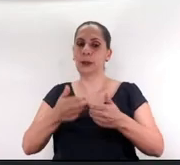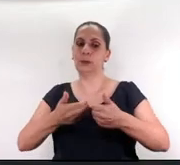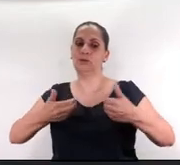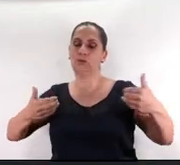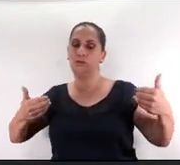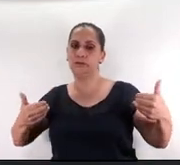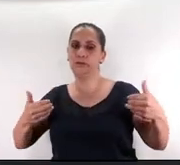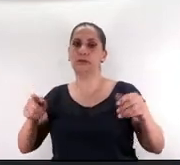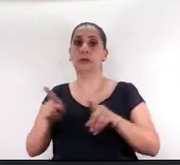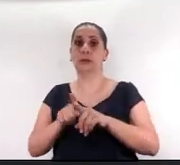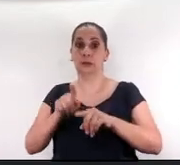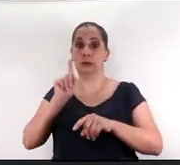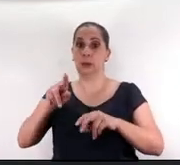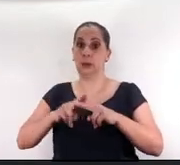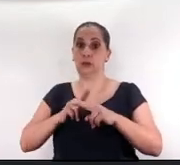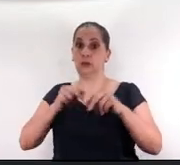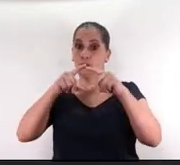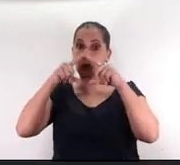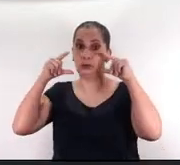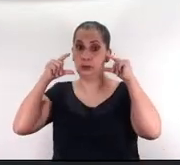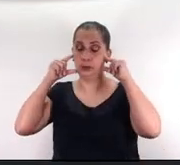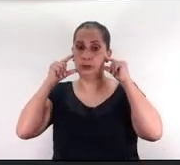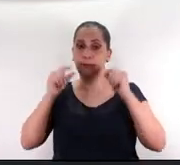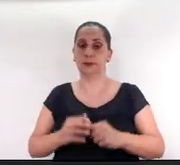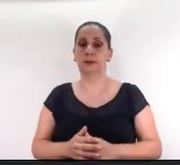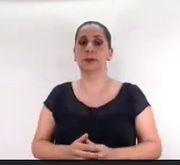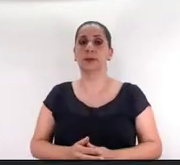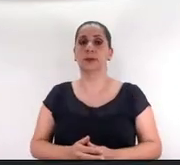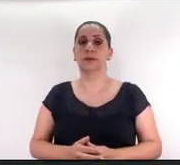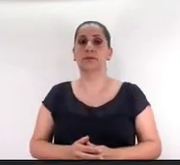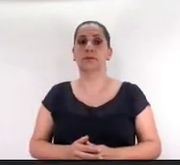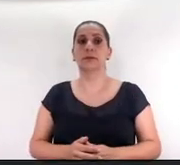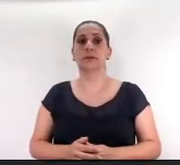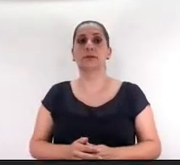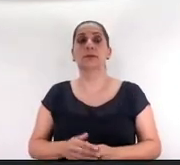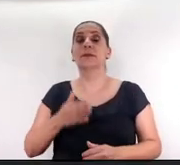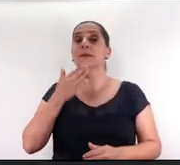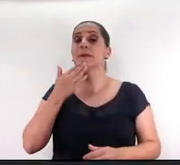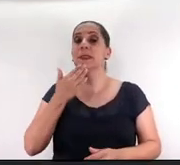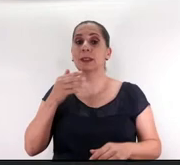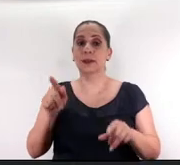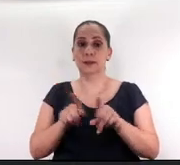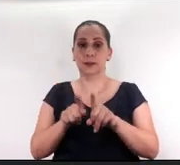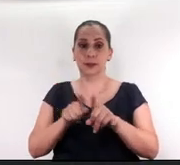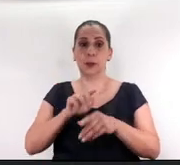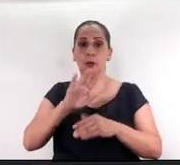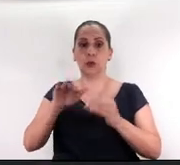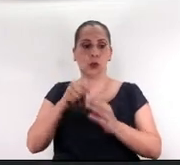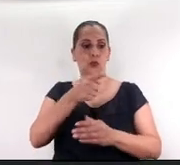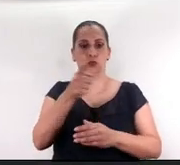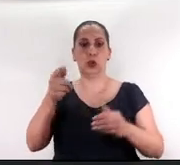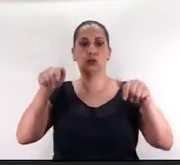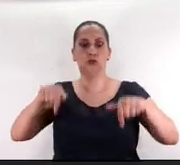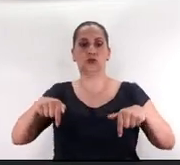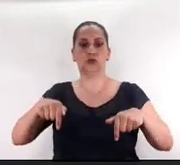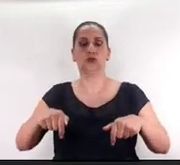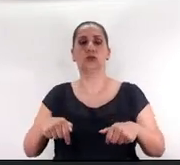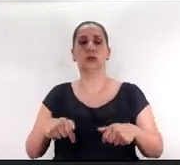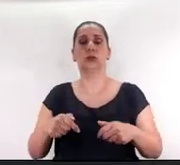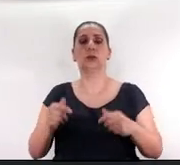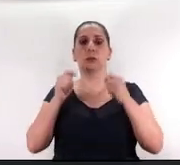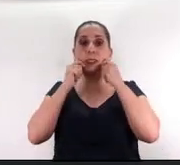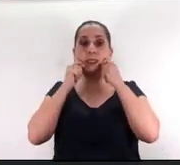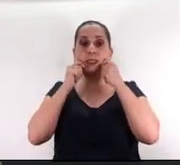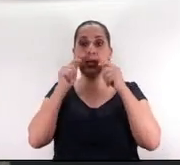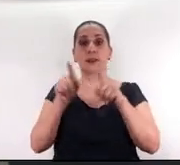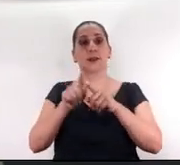y las personas con mascarilla. También agradecemos su presencia esta noche aquí y también extendemos estos saludos a las personas